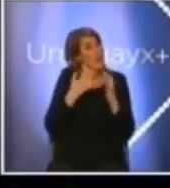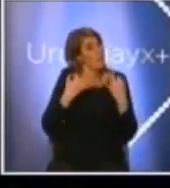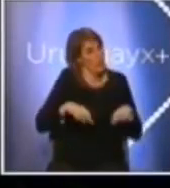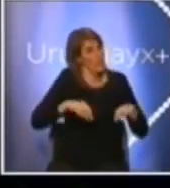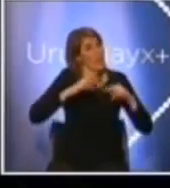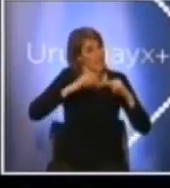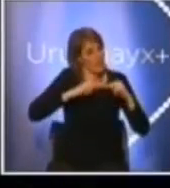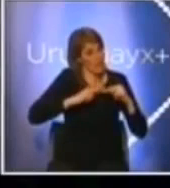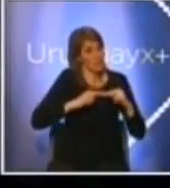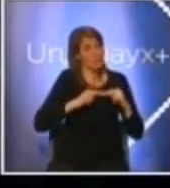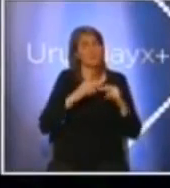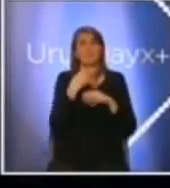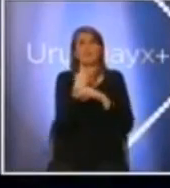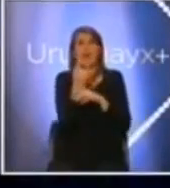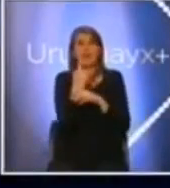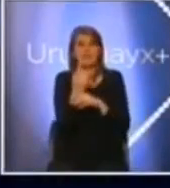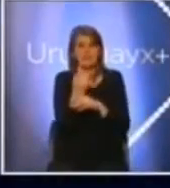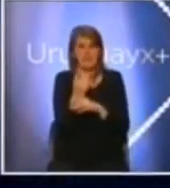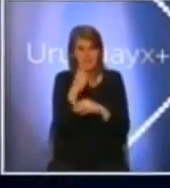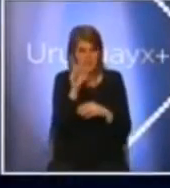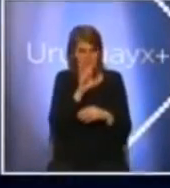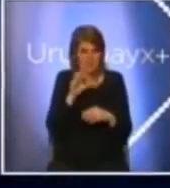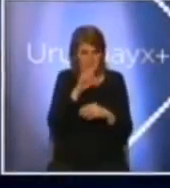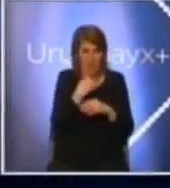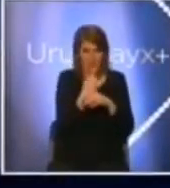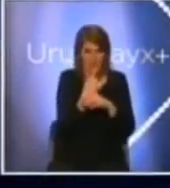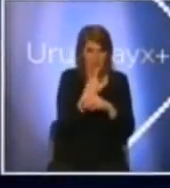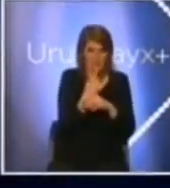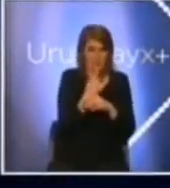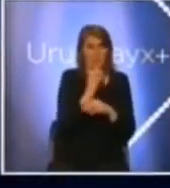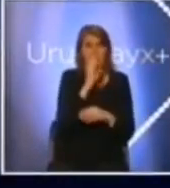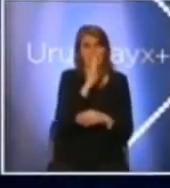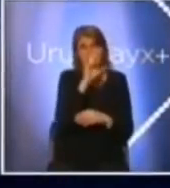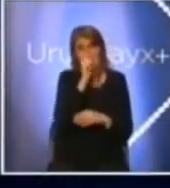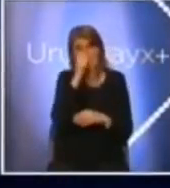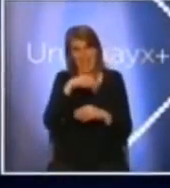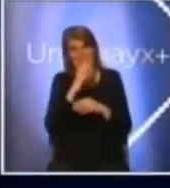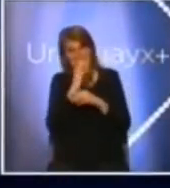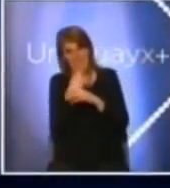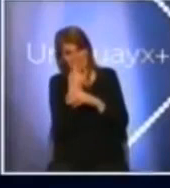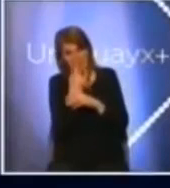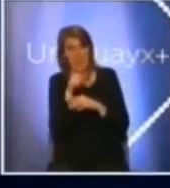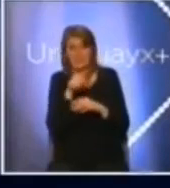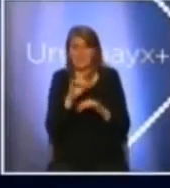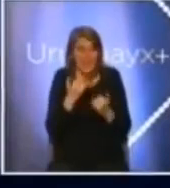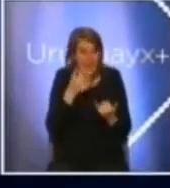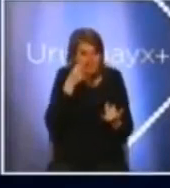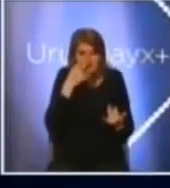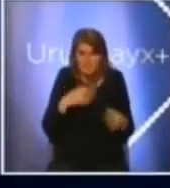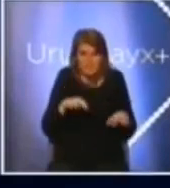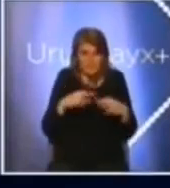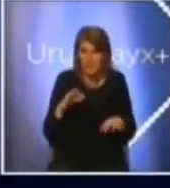plan Ceibal, no es necesario extenderse en este ámbito. Son ya parte de la realidad de la